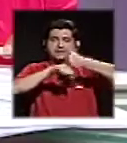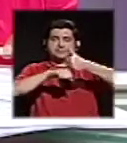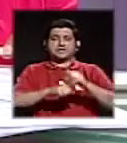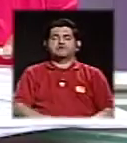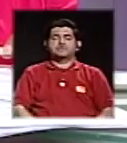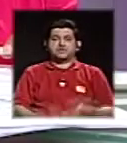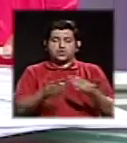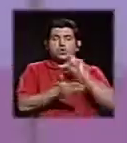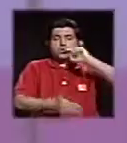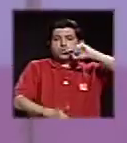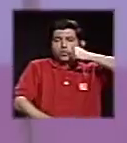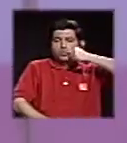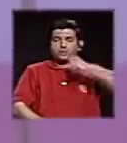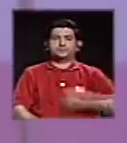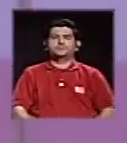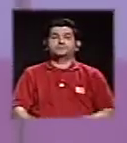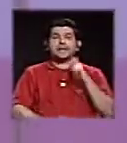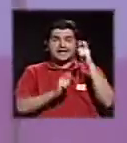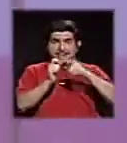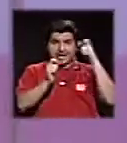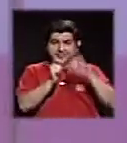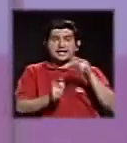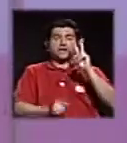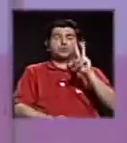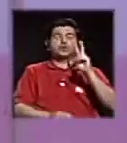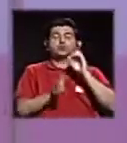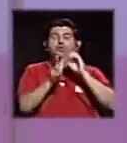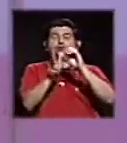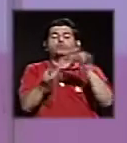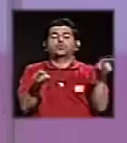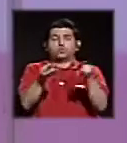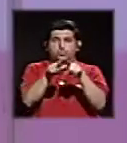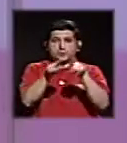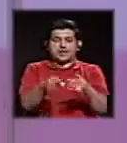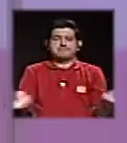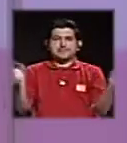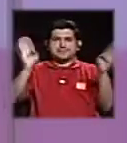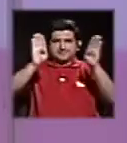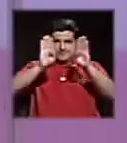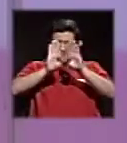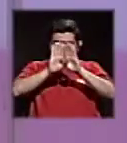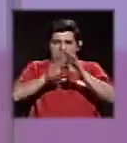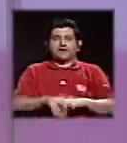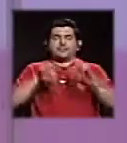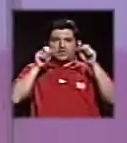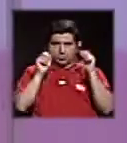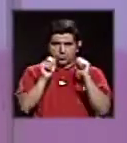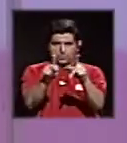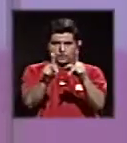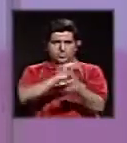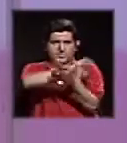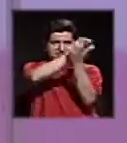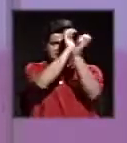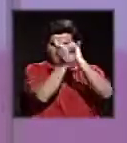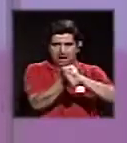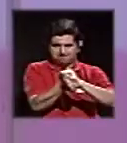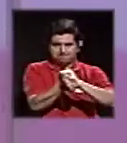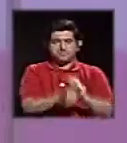este nuevo código y justamente el 2 de octubre también se cierra la posibilidad de cambios